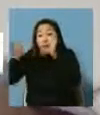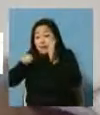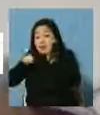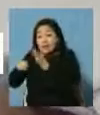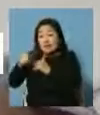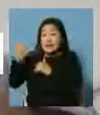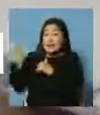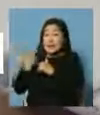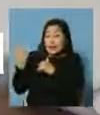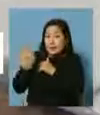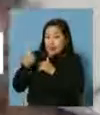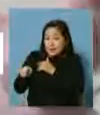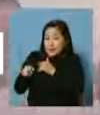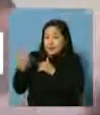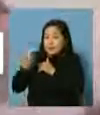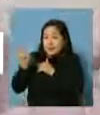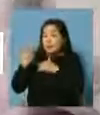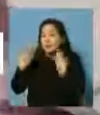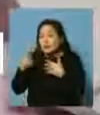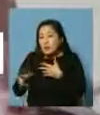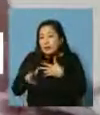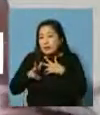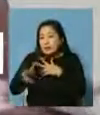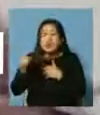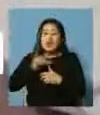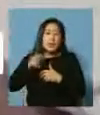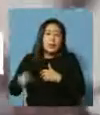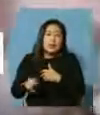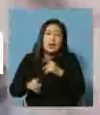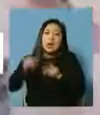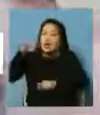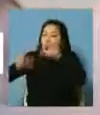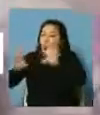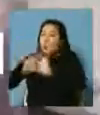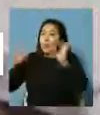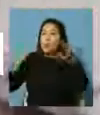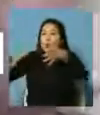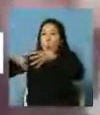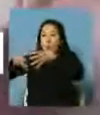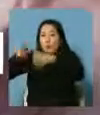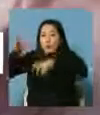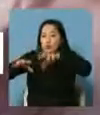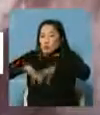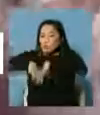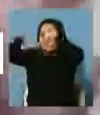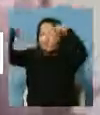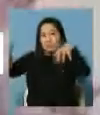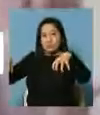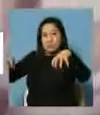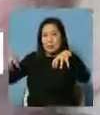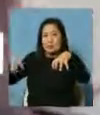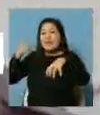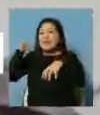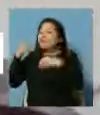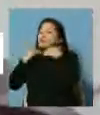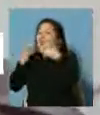la fase 3, llamémoslo, en donde a una población grande se la dividen en dos grupos y sin